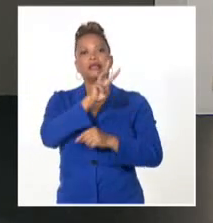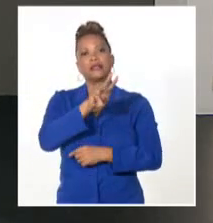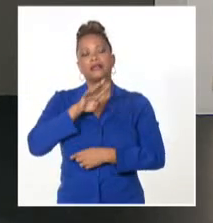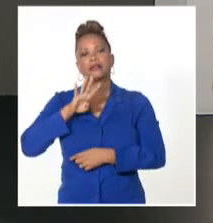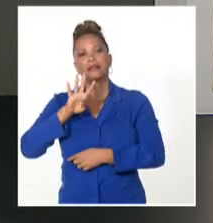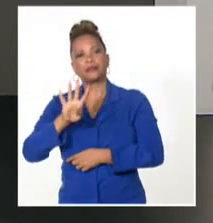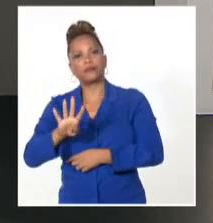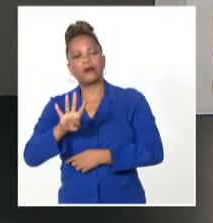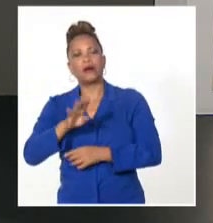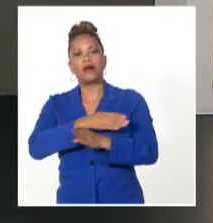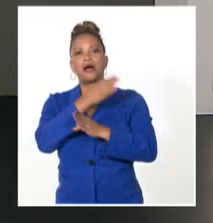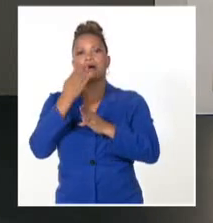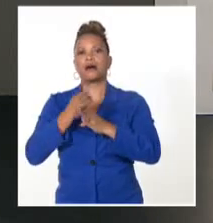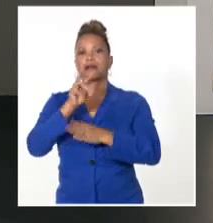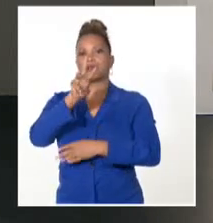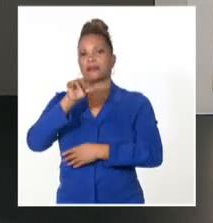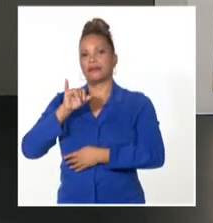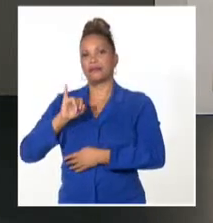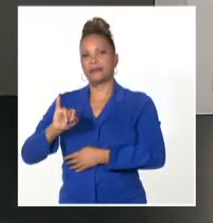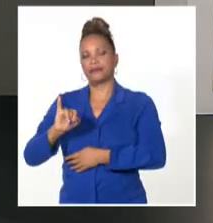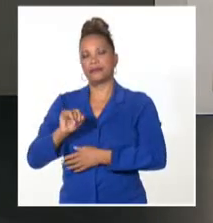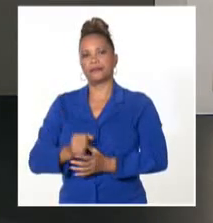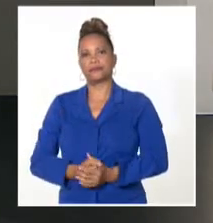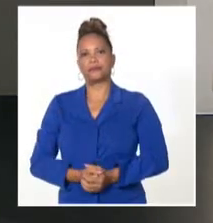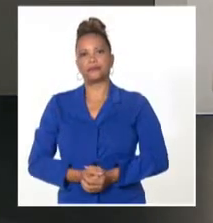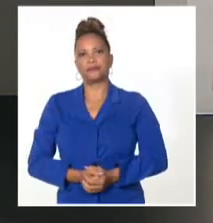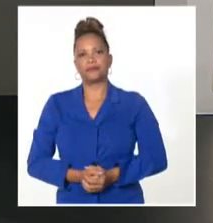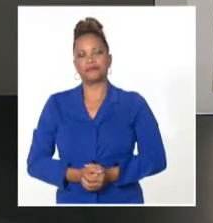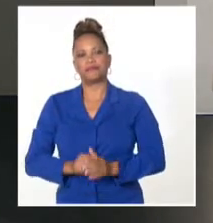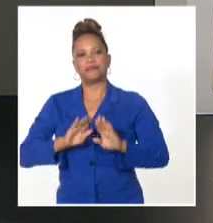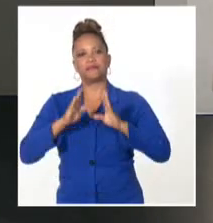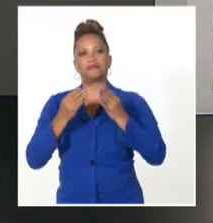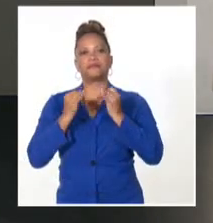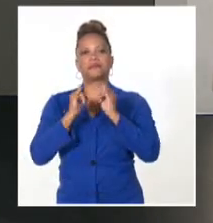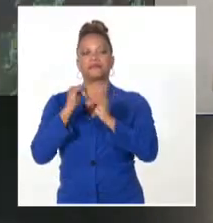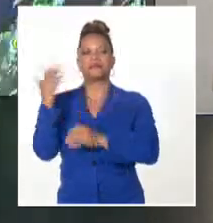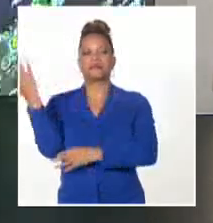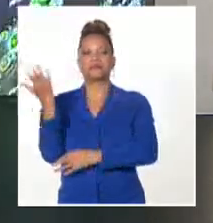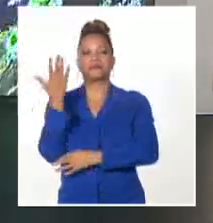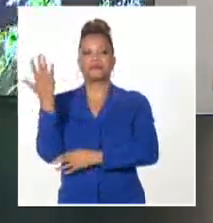y hasta 35 grados Celsius. Esto es todo en cuanto al tiempo, que tengan un feliz día.